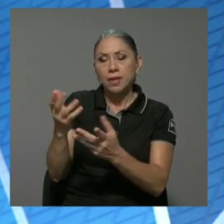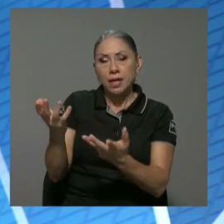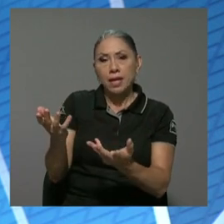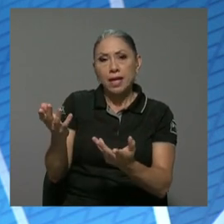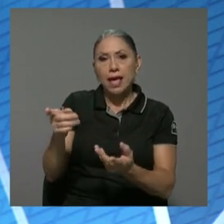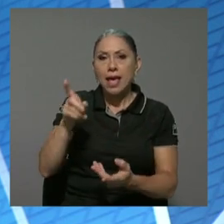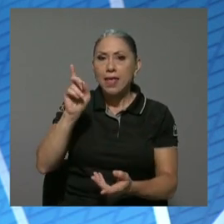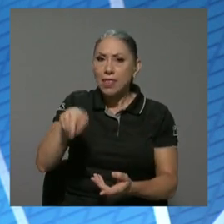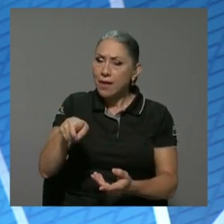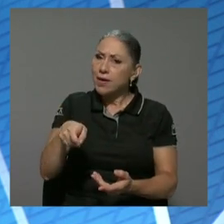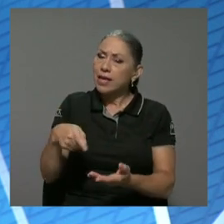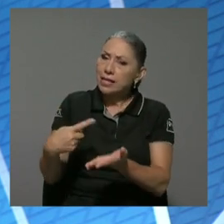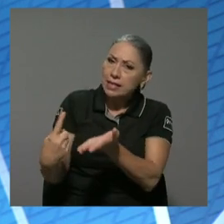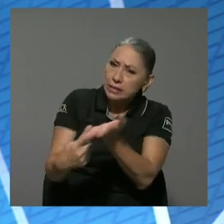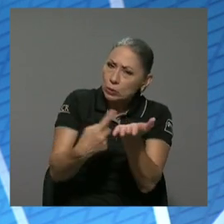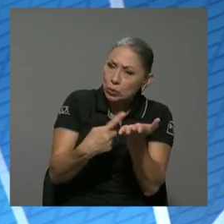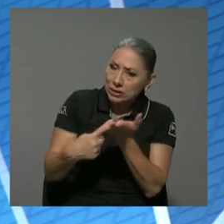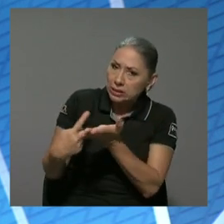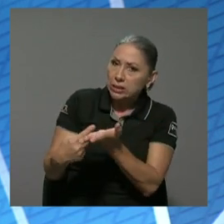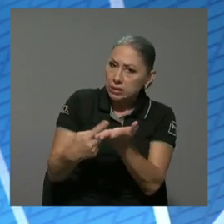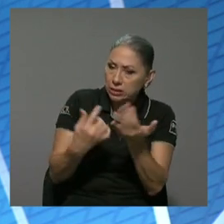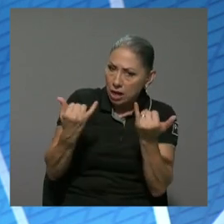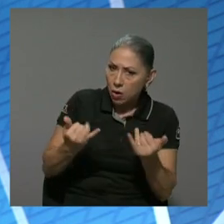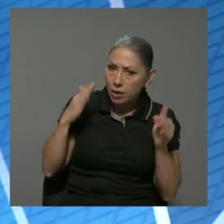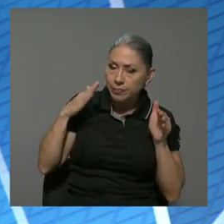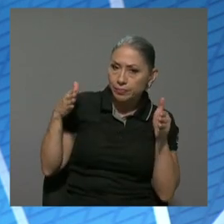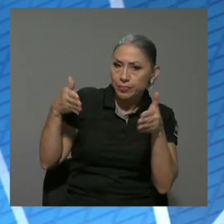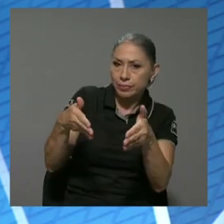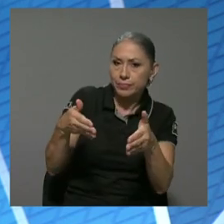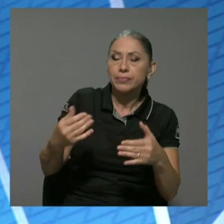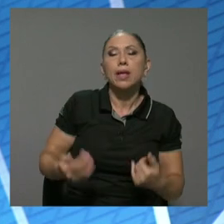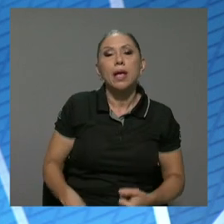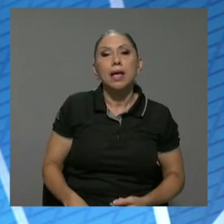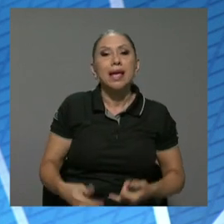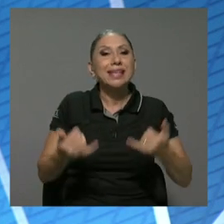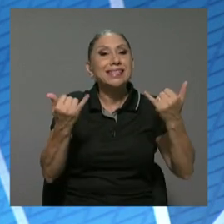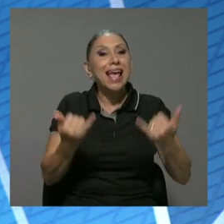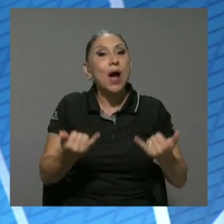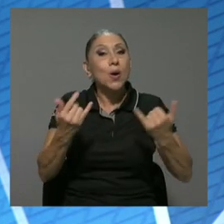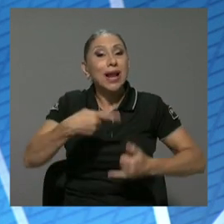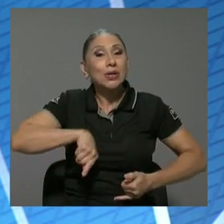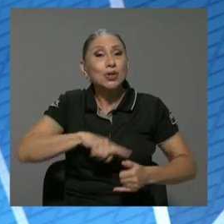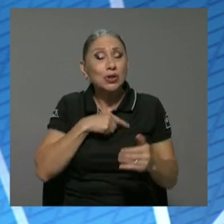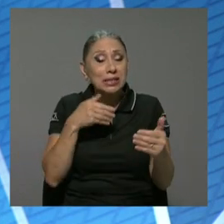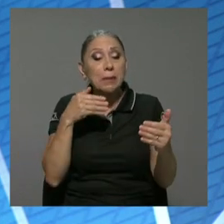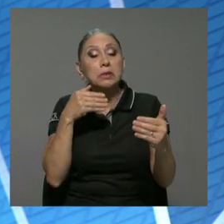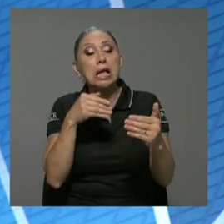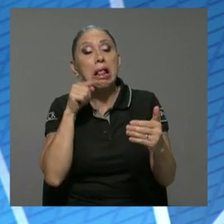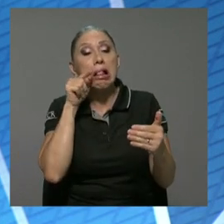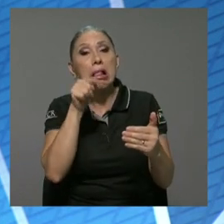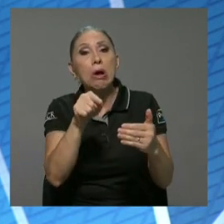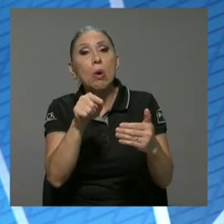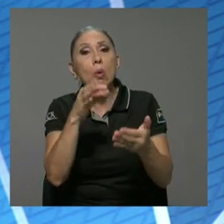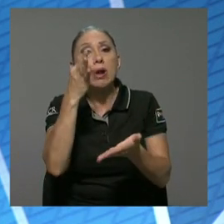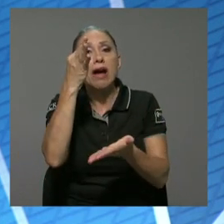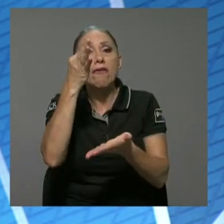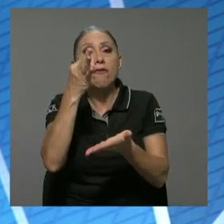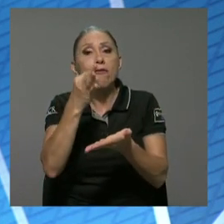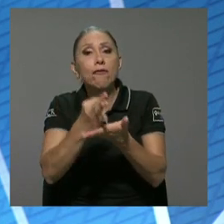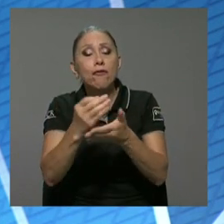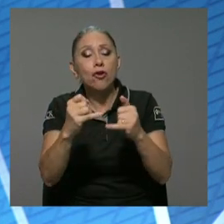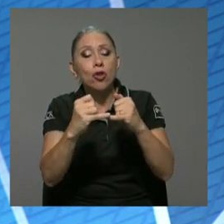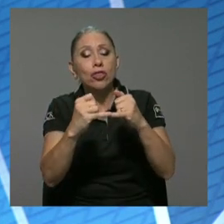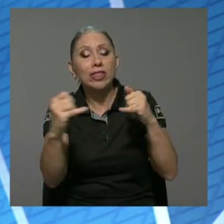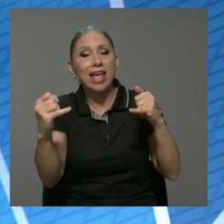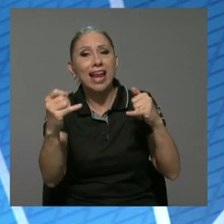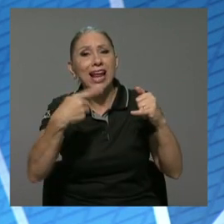poner en perspectiva, y es que estamos ante una frontera, ¿verdad? Estamos a punto de cruzar una frontera que creo